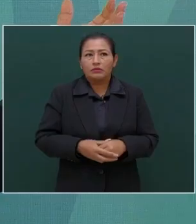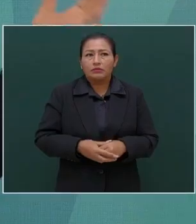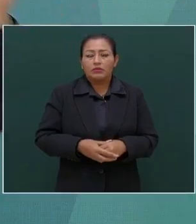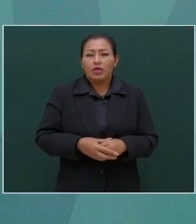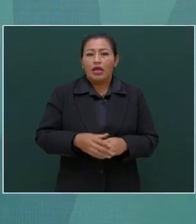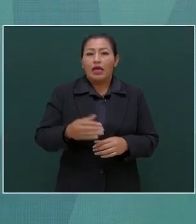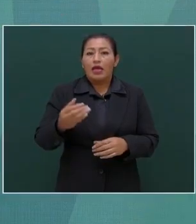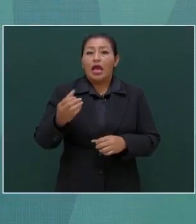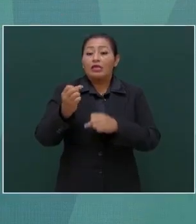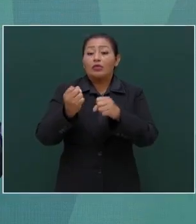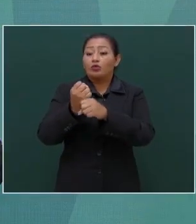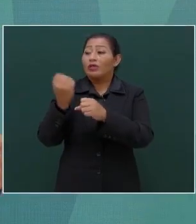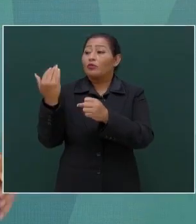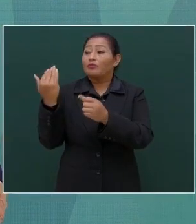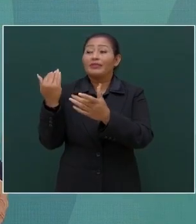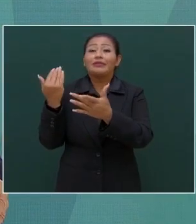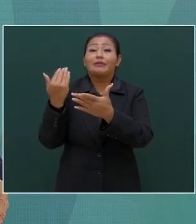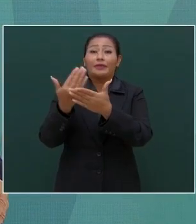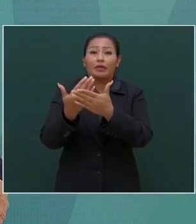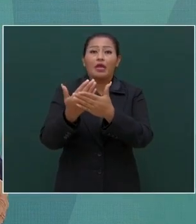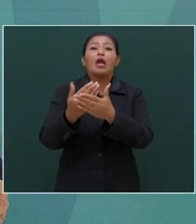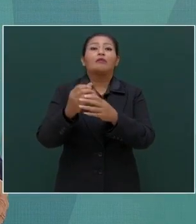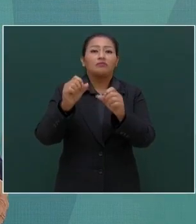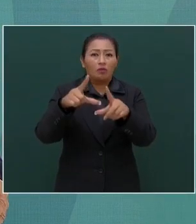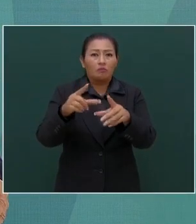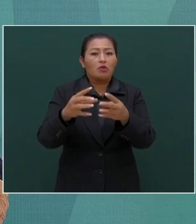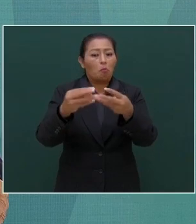de los últimos años.